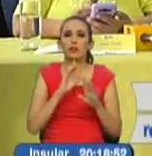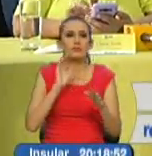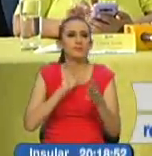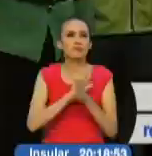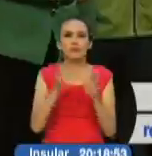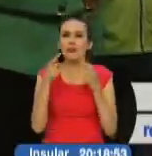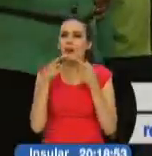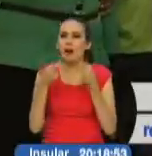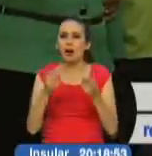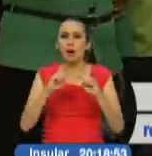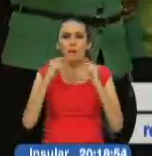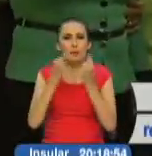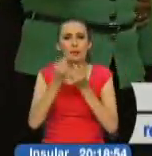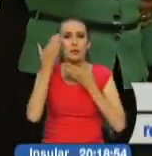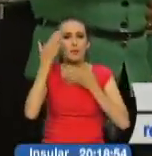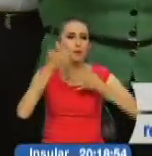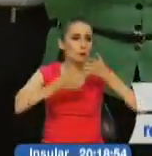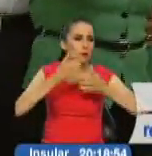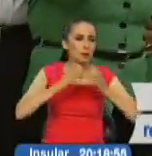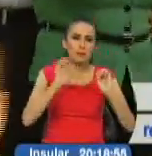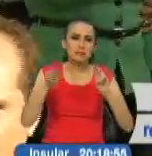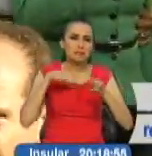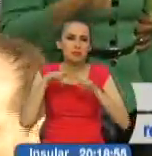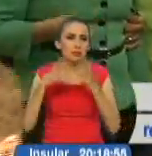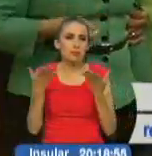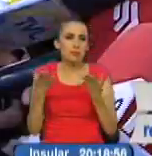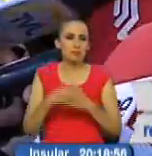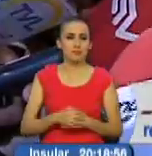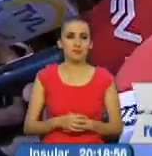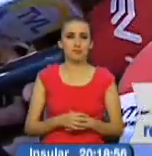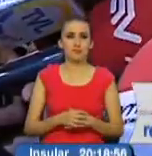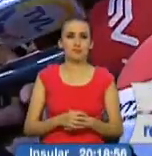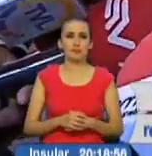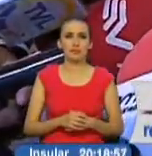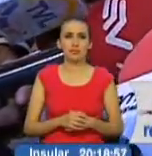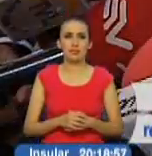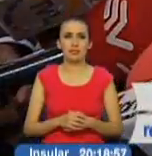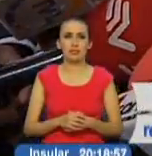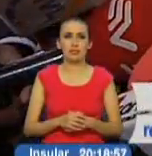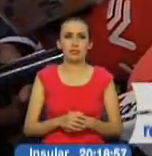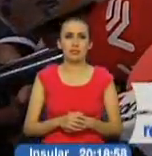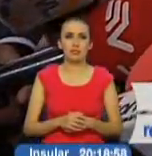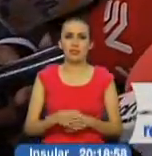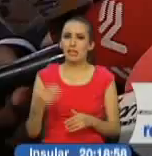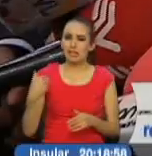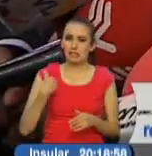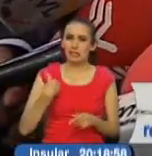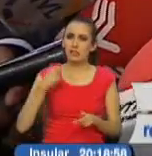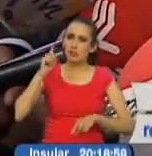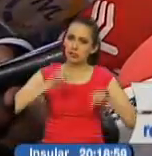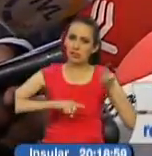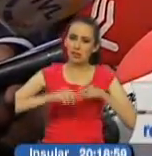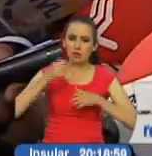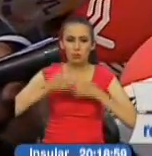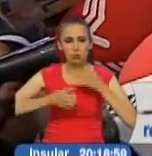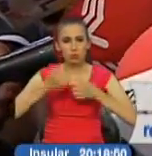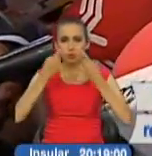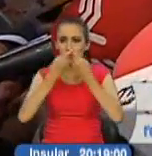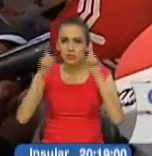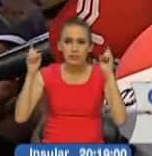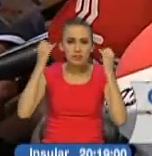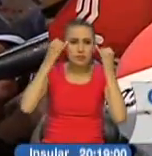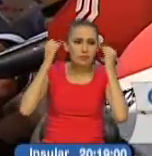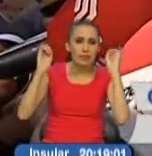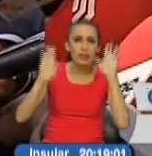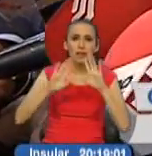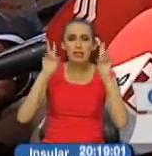debe admirar que un movimiento político democrático existan diferencias. Hemos también tenido en ciertos momentos puntos de vista diferentes sobre